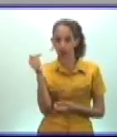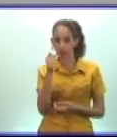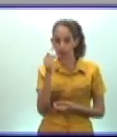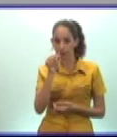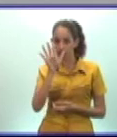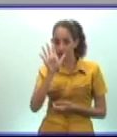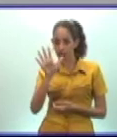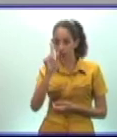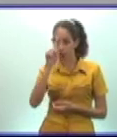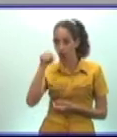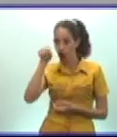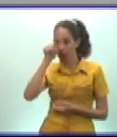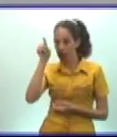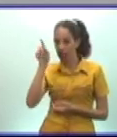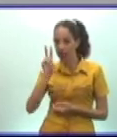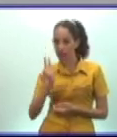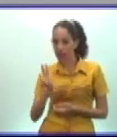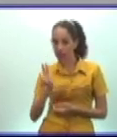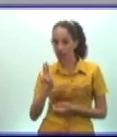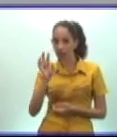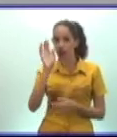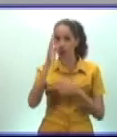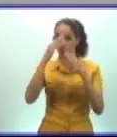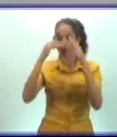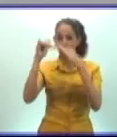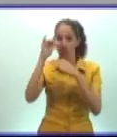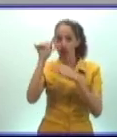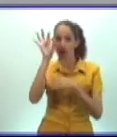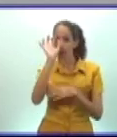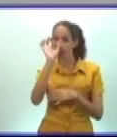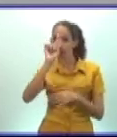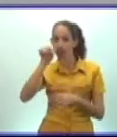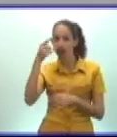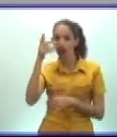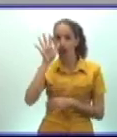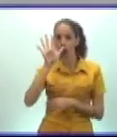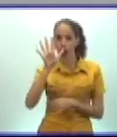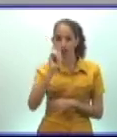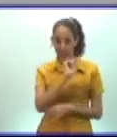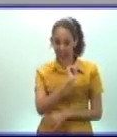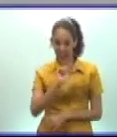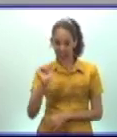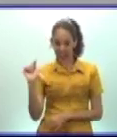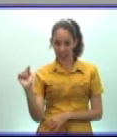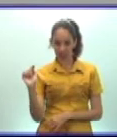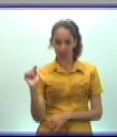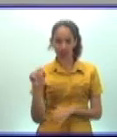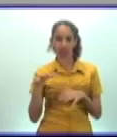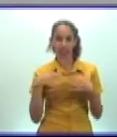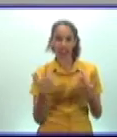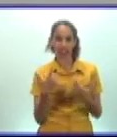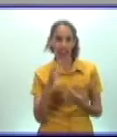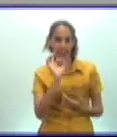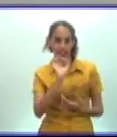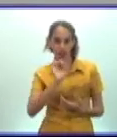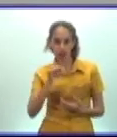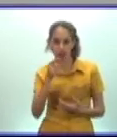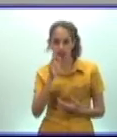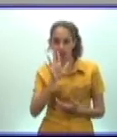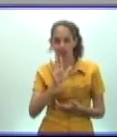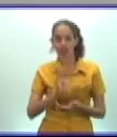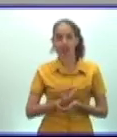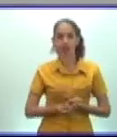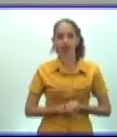raíz de 2 sobre 0,5. Para simplificar y hacer más rápido el